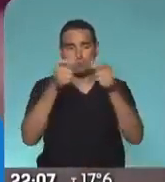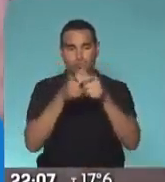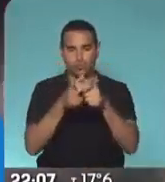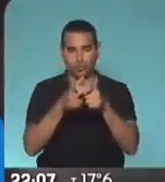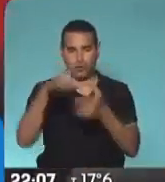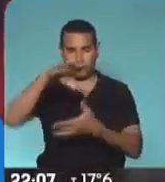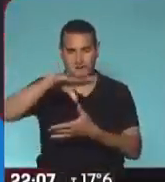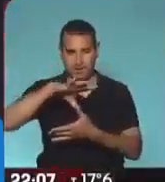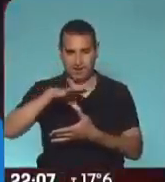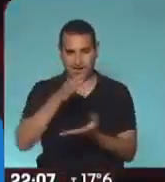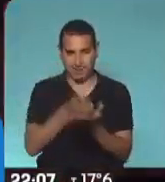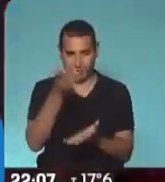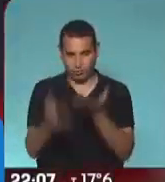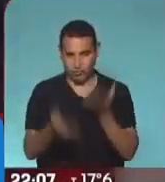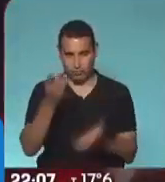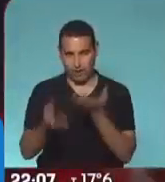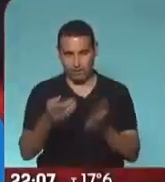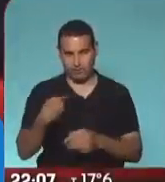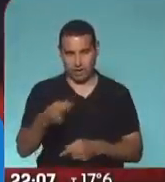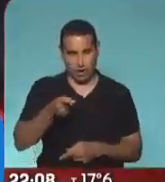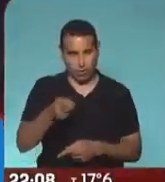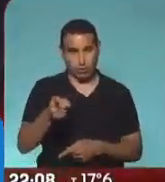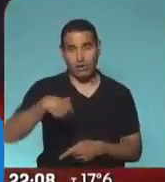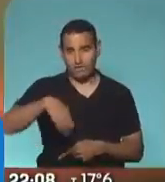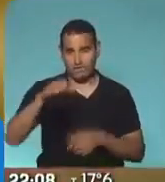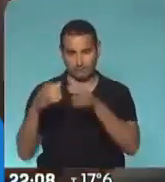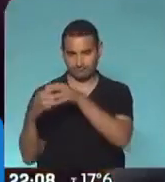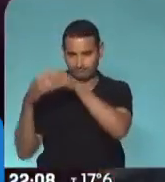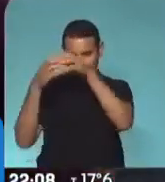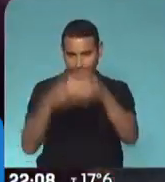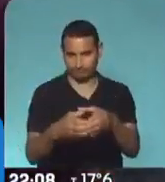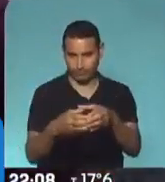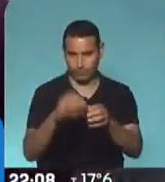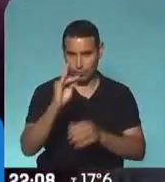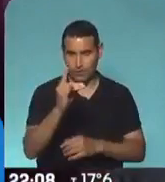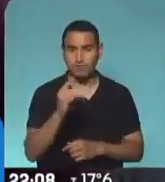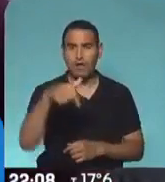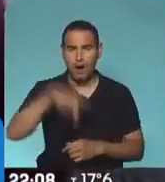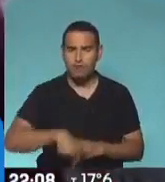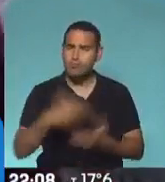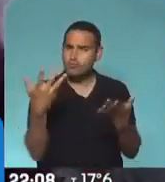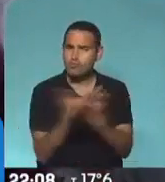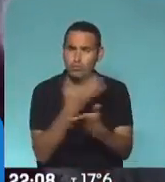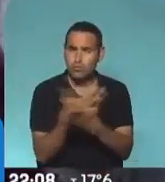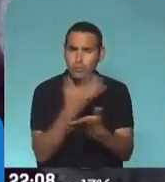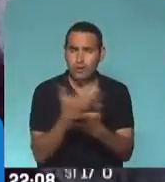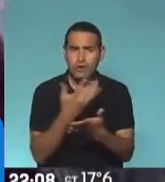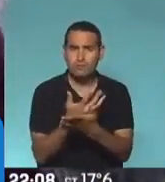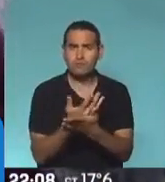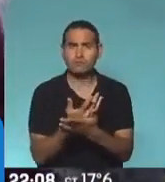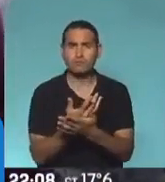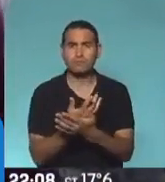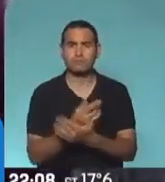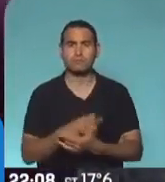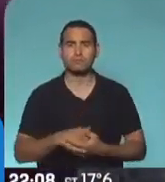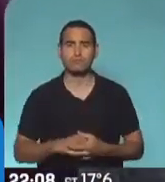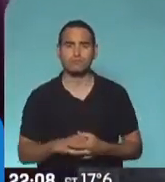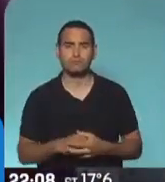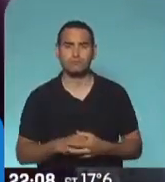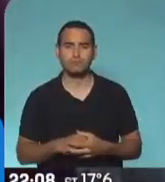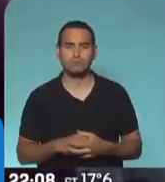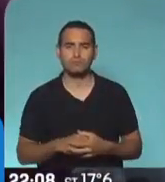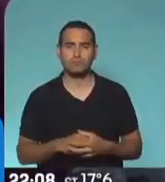Humanos, que ya anunció una inminente visita a Bolivia. Estamos sufriendo aquí, no nos están metiendo bala,